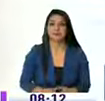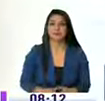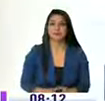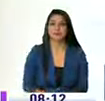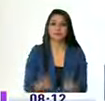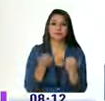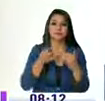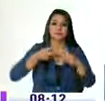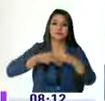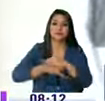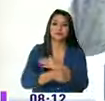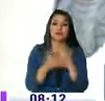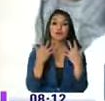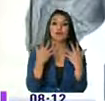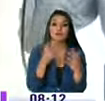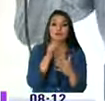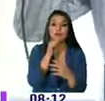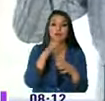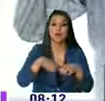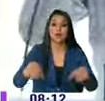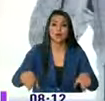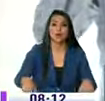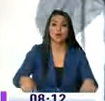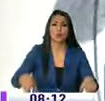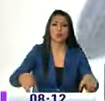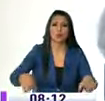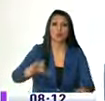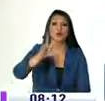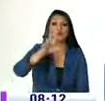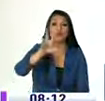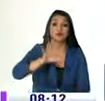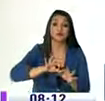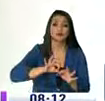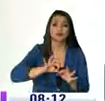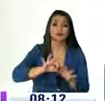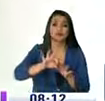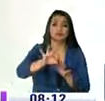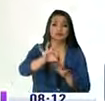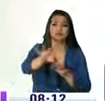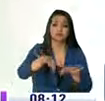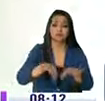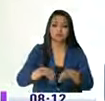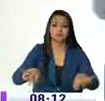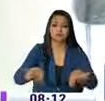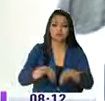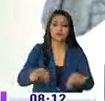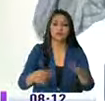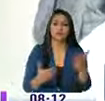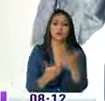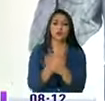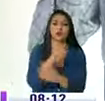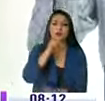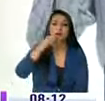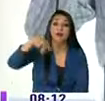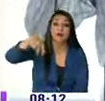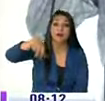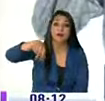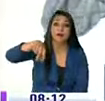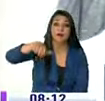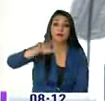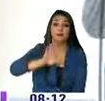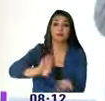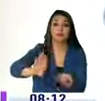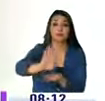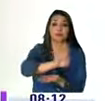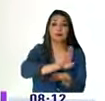inaugurando obras de agua potable de más de 3 kilómetros de redes nuevas de líquido vital para los